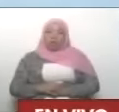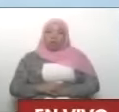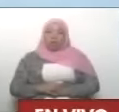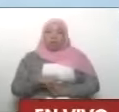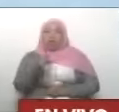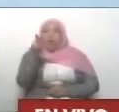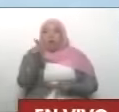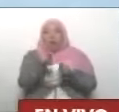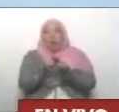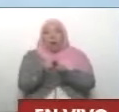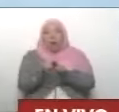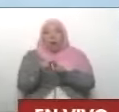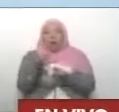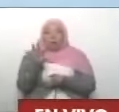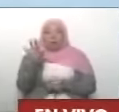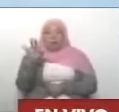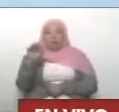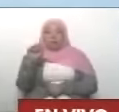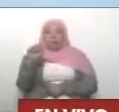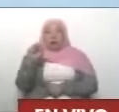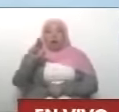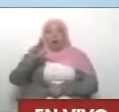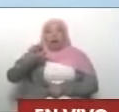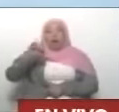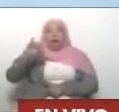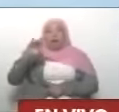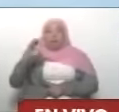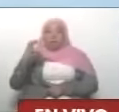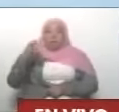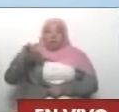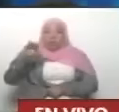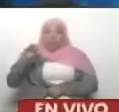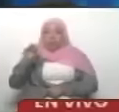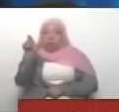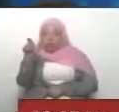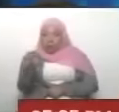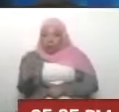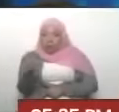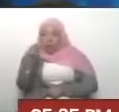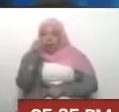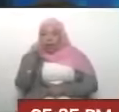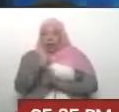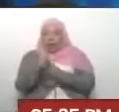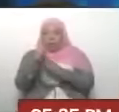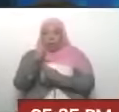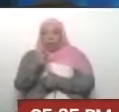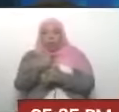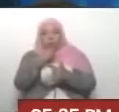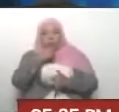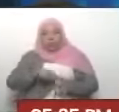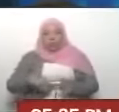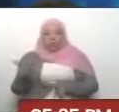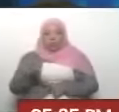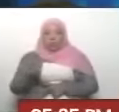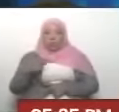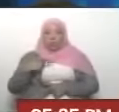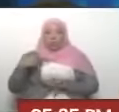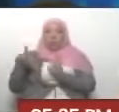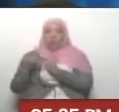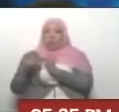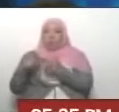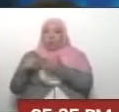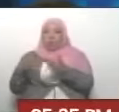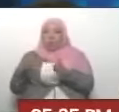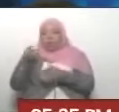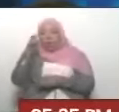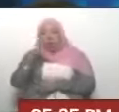Fabricio Ojeda, de Trujillo. ¿Tú estudiaste dónde? En la Unidad Educativa Julio Sánchez Viva, Colegio Público de La